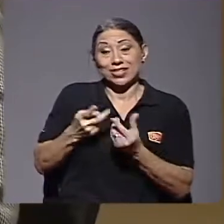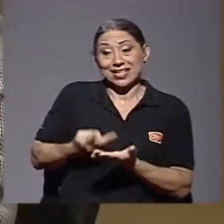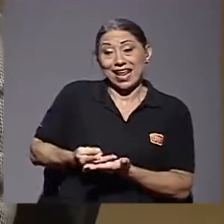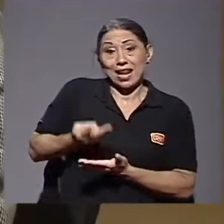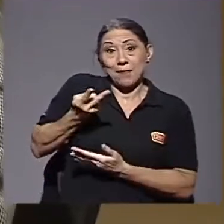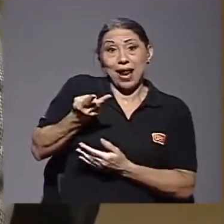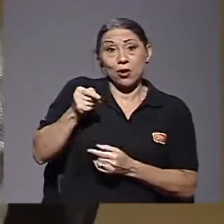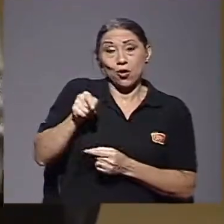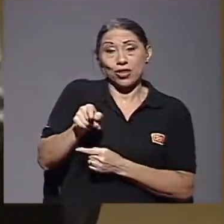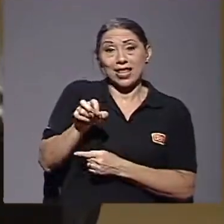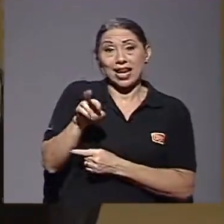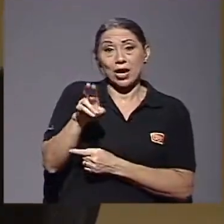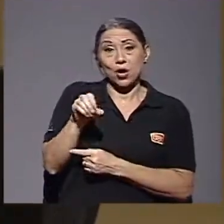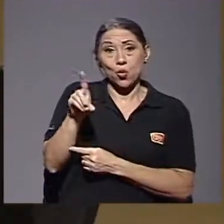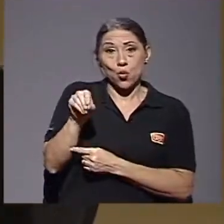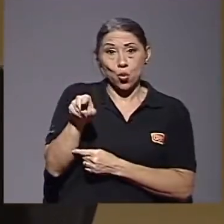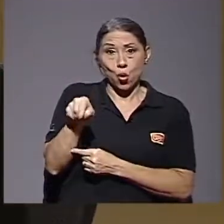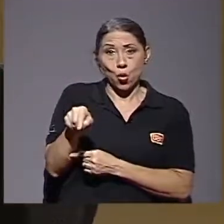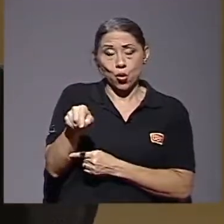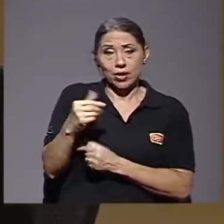procesa es